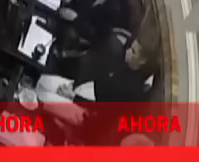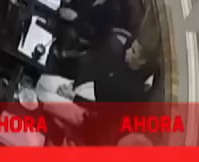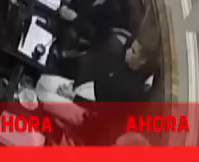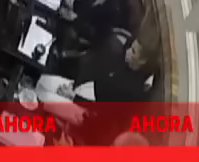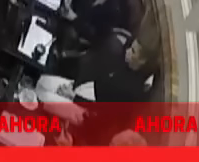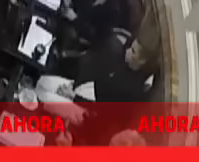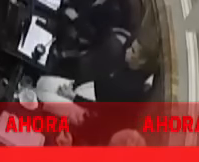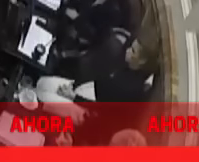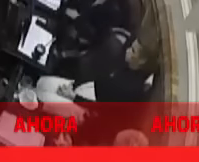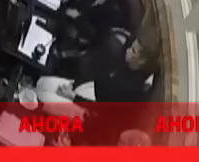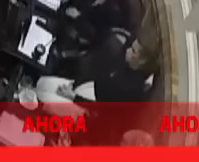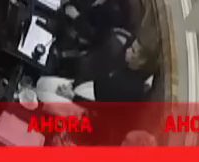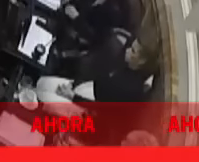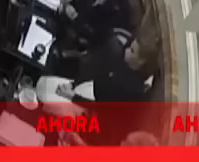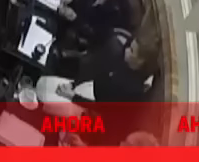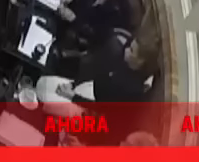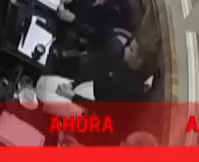Falta uno ahora, a ver cuál es.